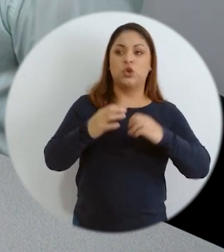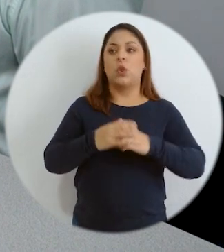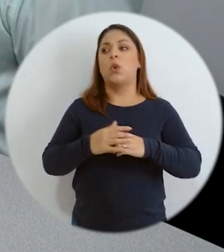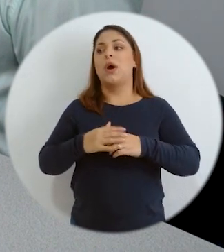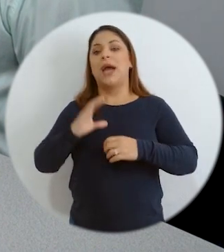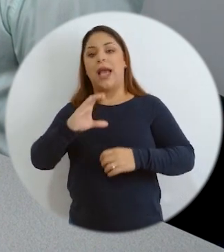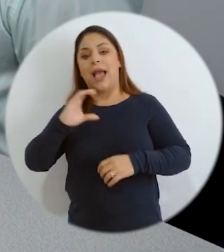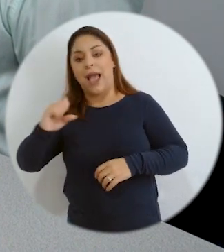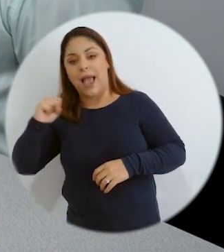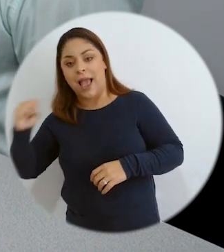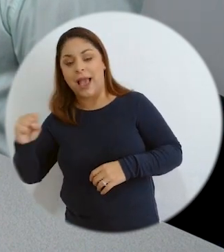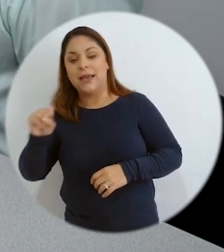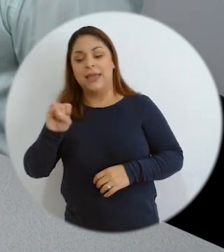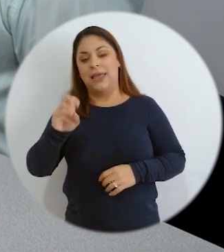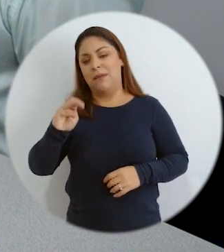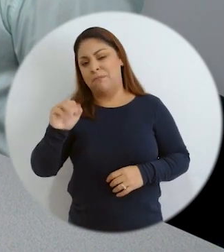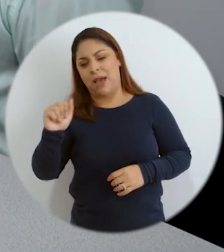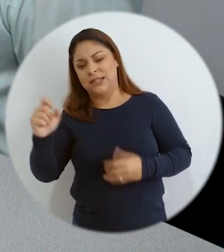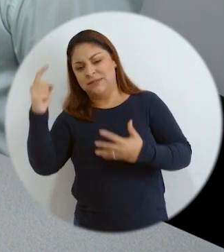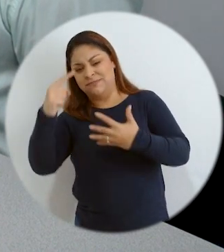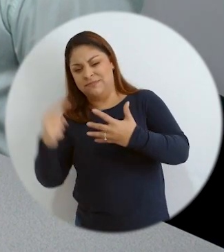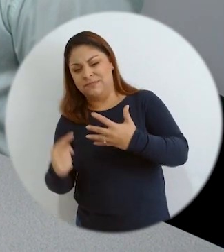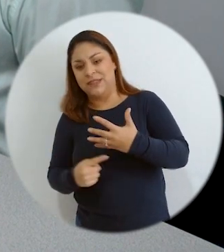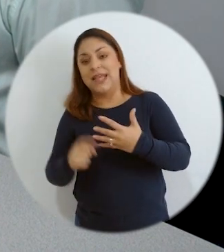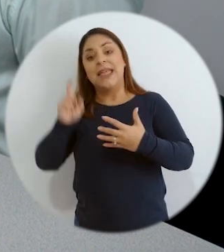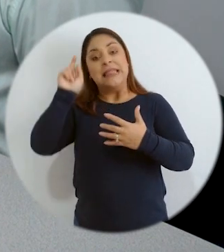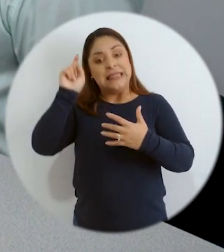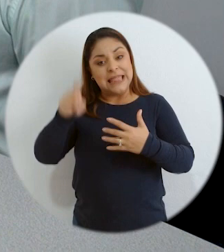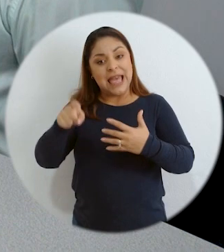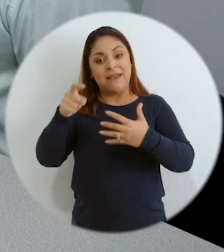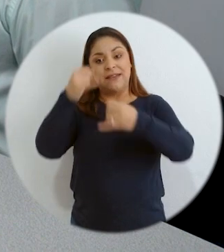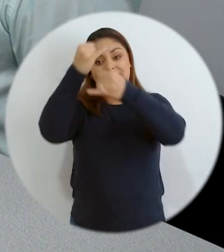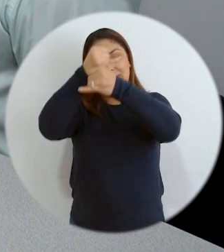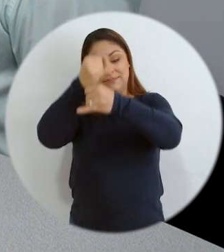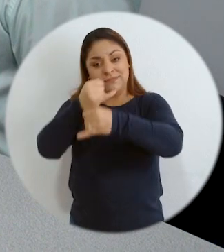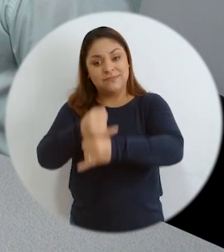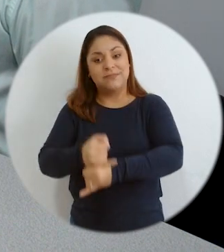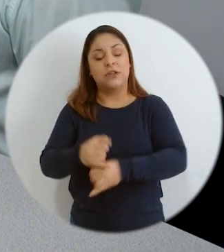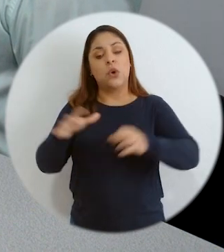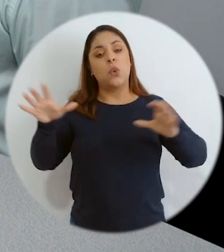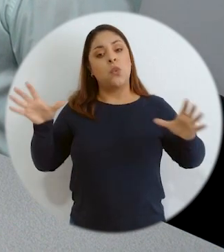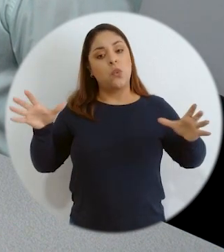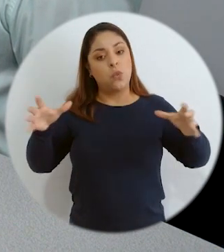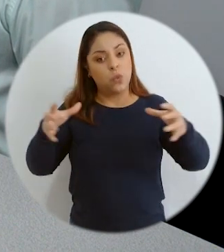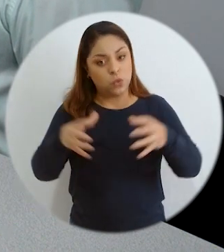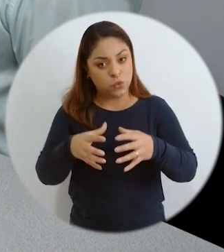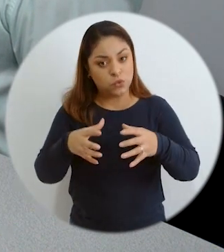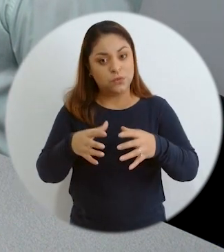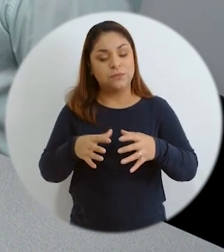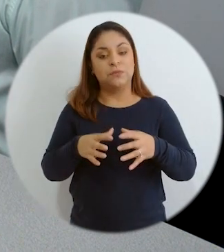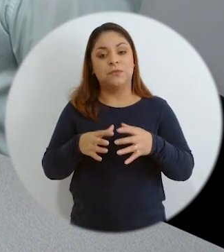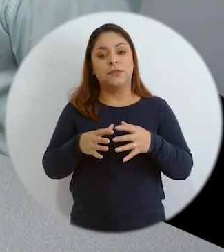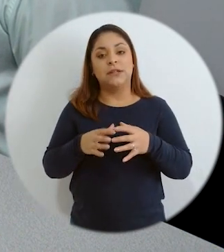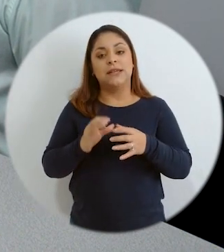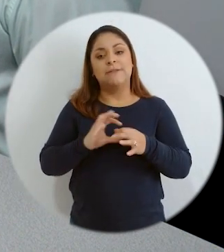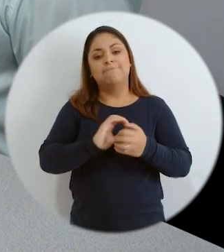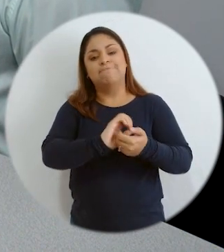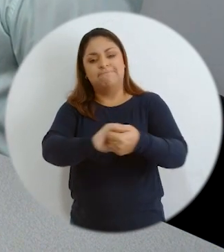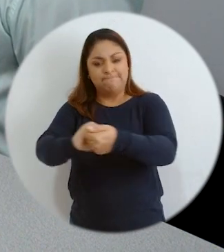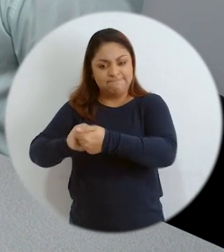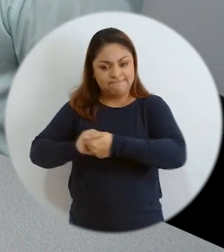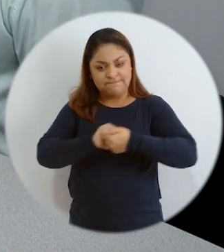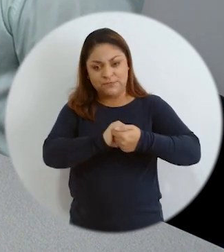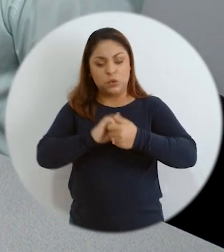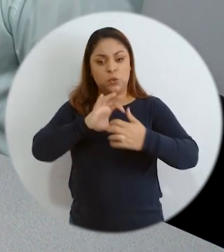el IMAS, el Ministerio de Salud, etcétera, etcétera, ¿verdad? Y que deben agruparse, ¿verdad? Y trabajar, digamos, en